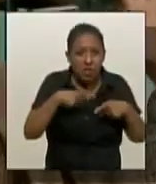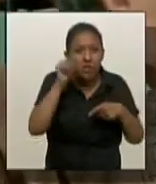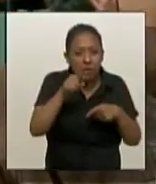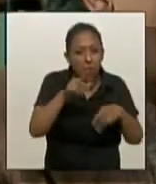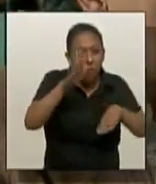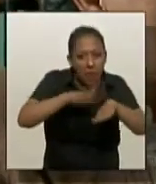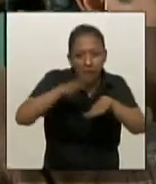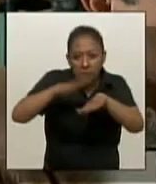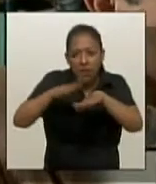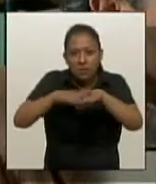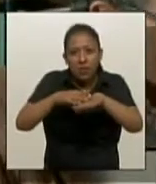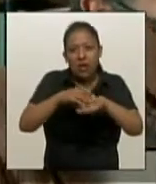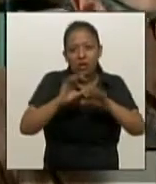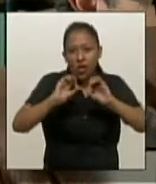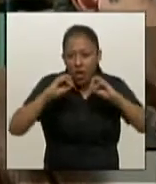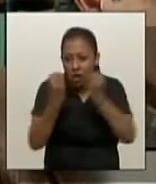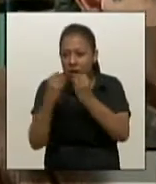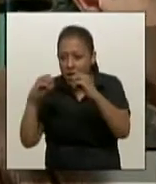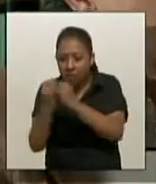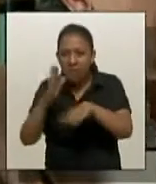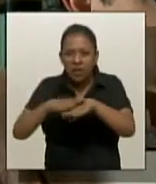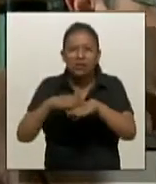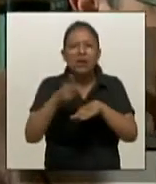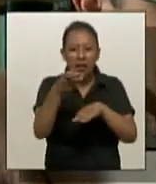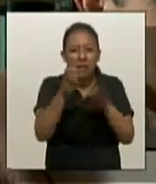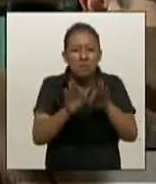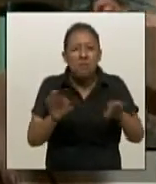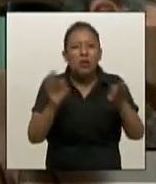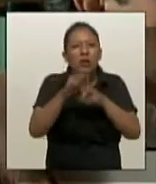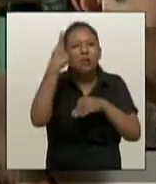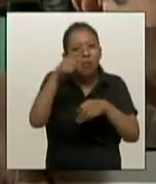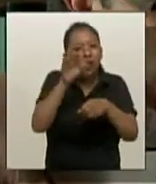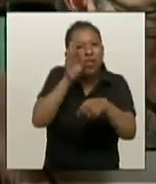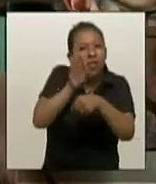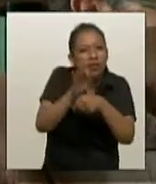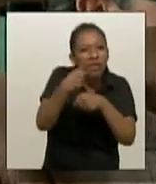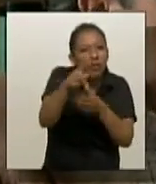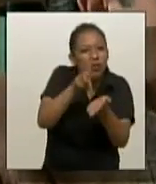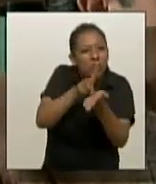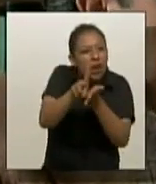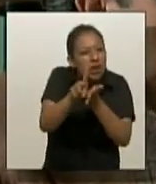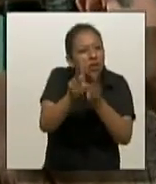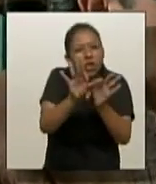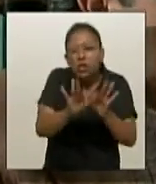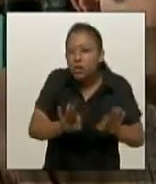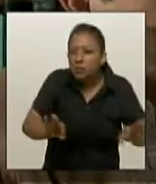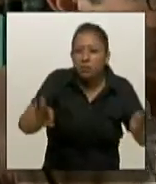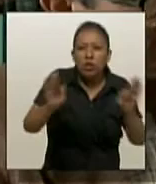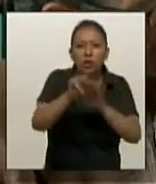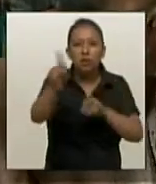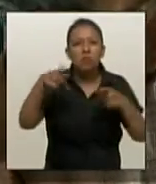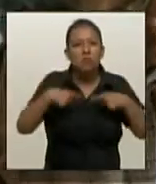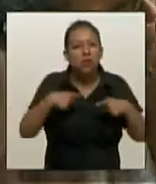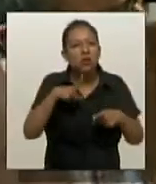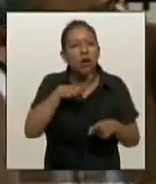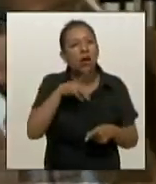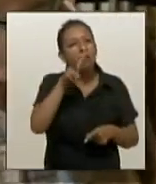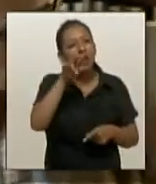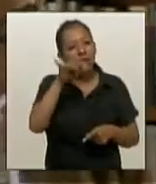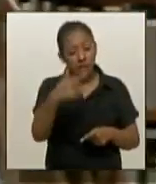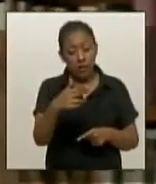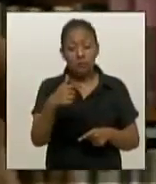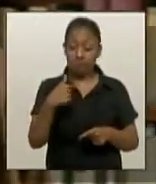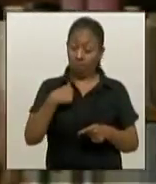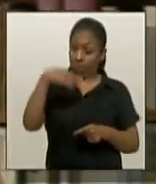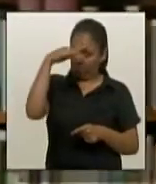multiplicación de estas organizaciones? ¿Qué tan importante ha sido en la defensa de esos derechos fundamentales de las personas que viven con VIH? Yo creo que es